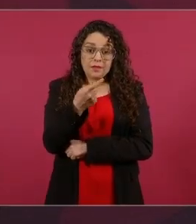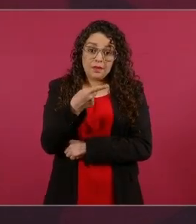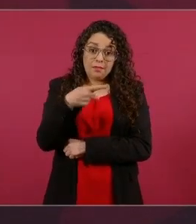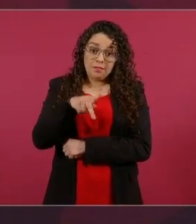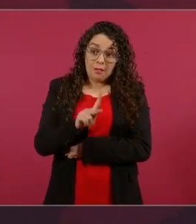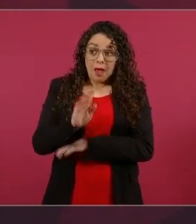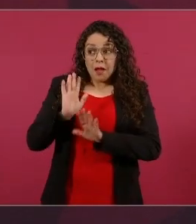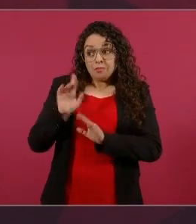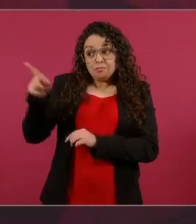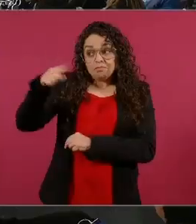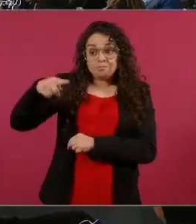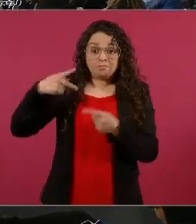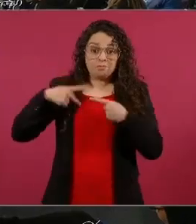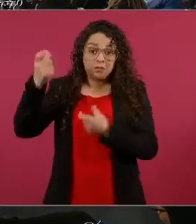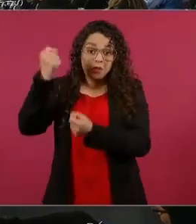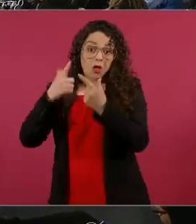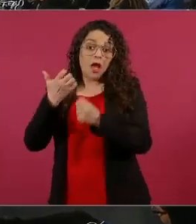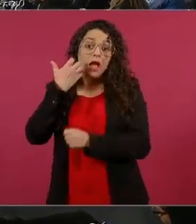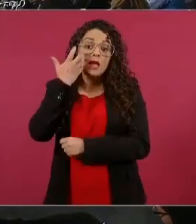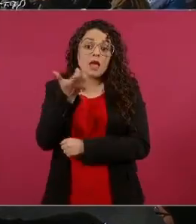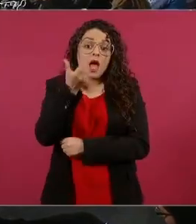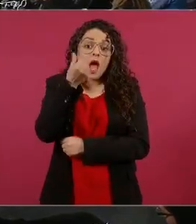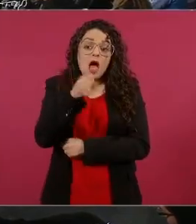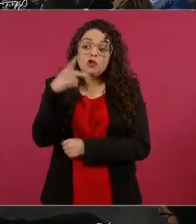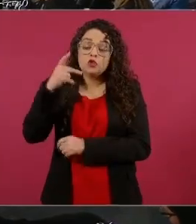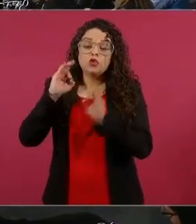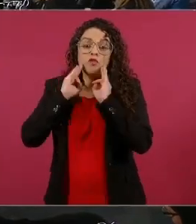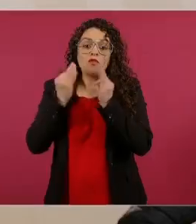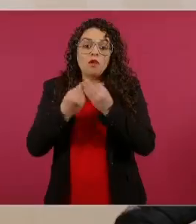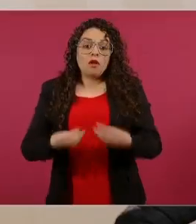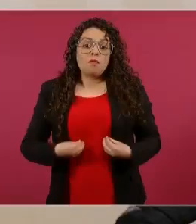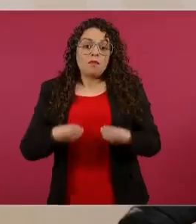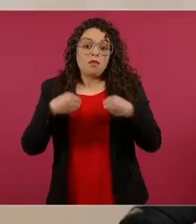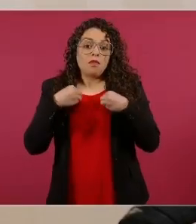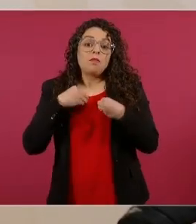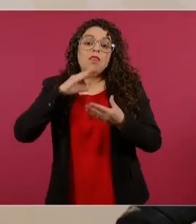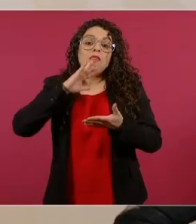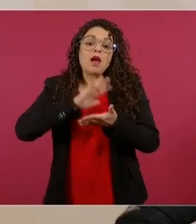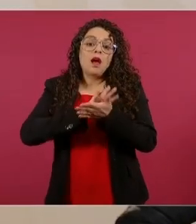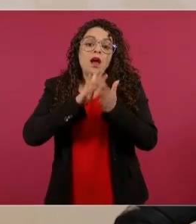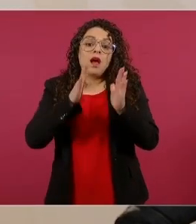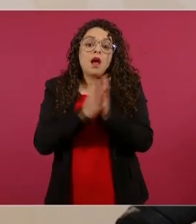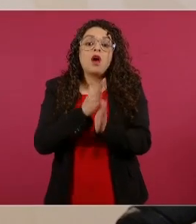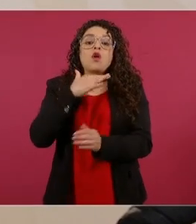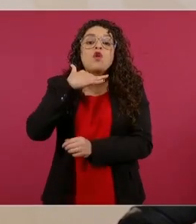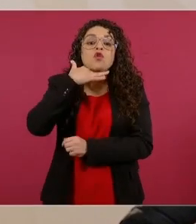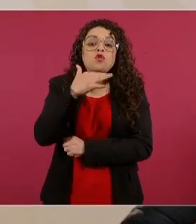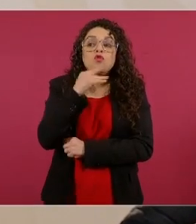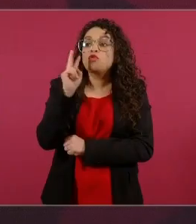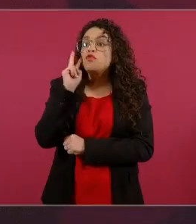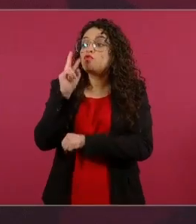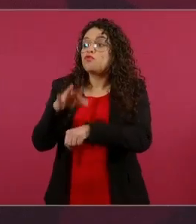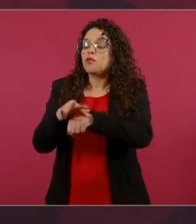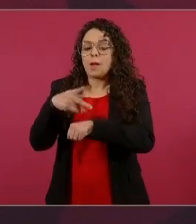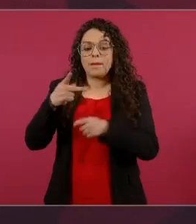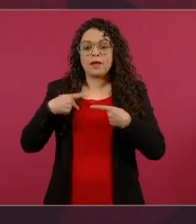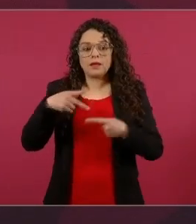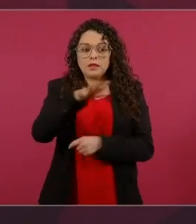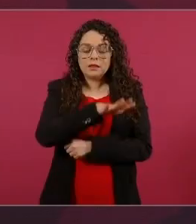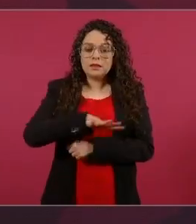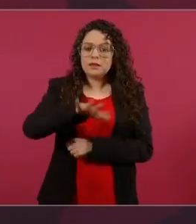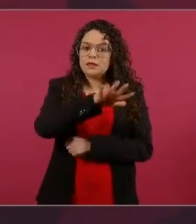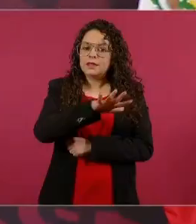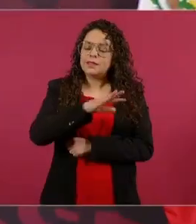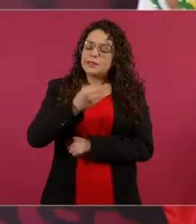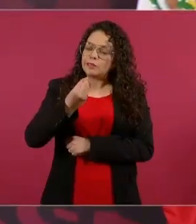la corrupción la gente resiste resiste resiste resiste